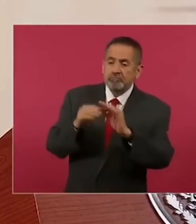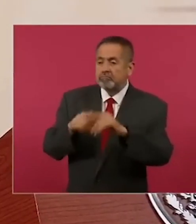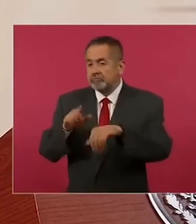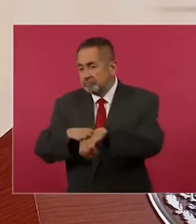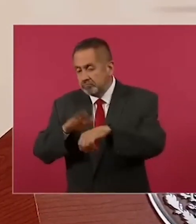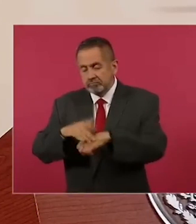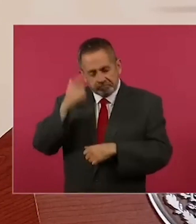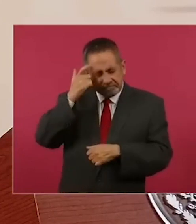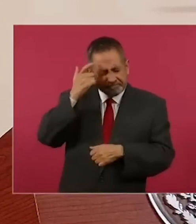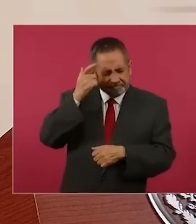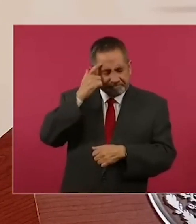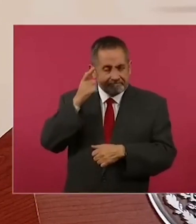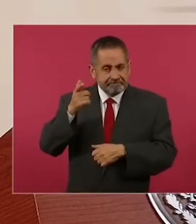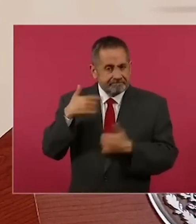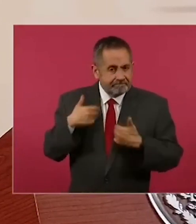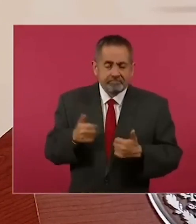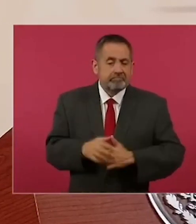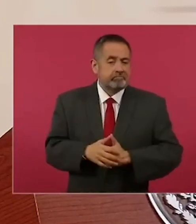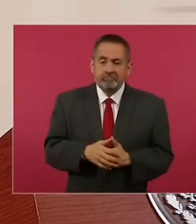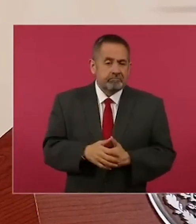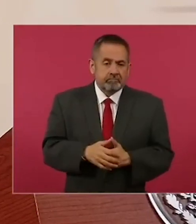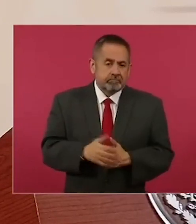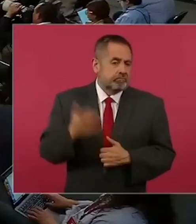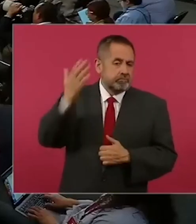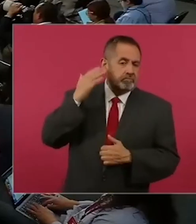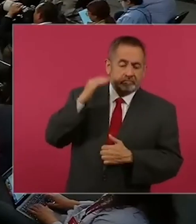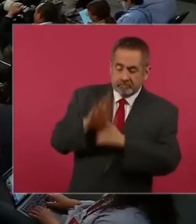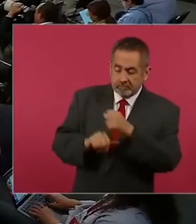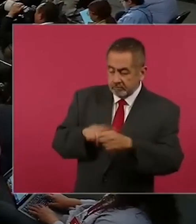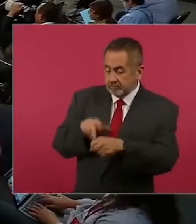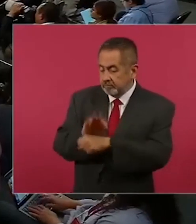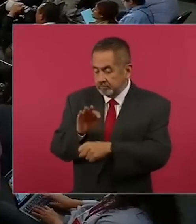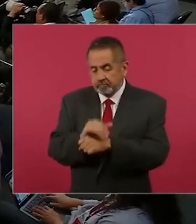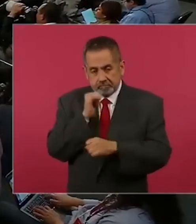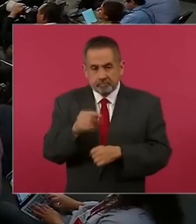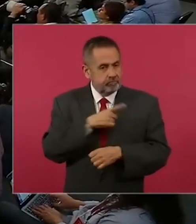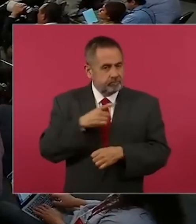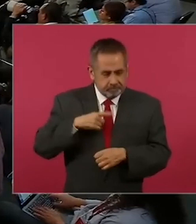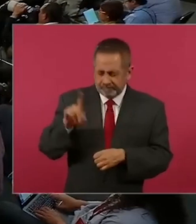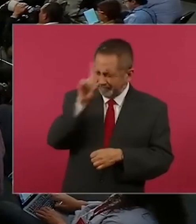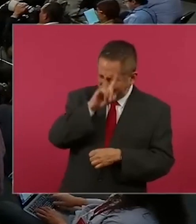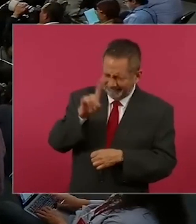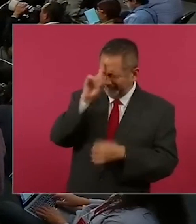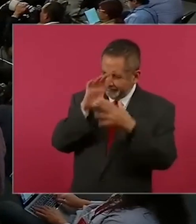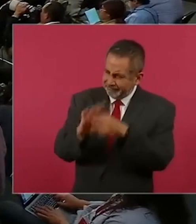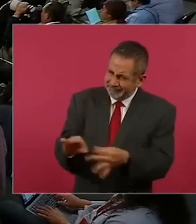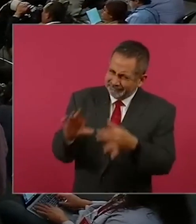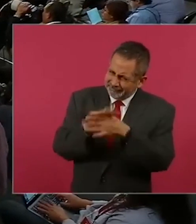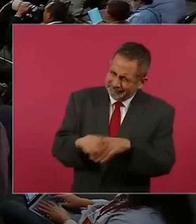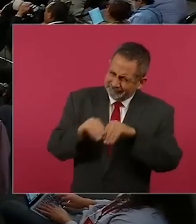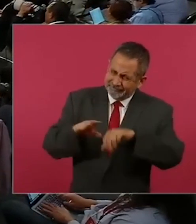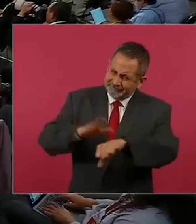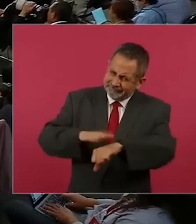mucha conciencia sobre la protección de los animales. Se tiene que seguir avanzando